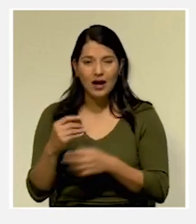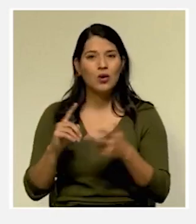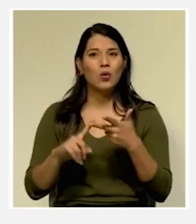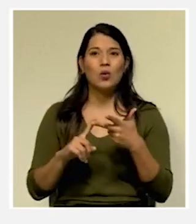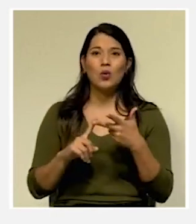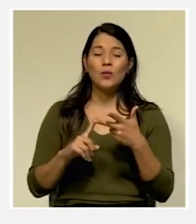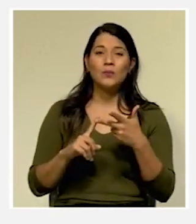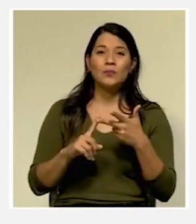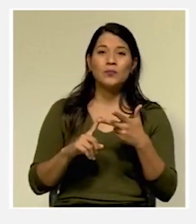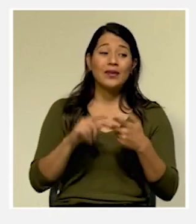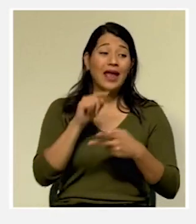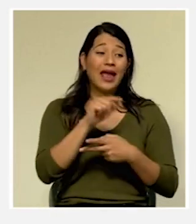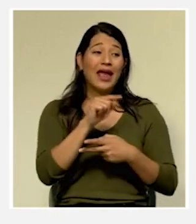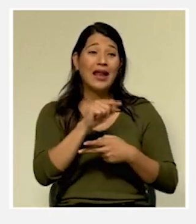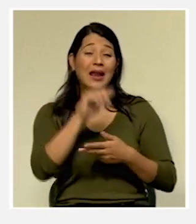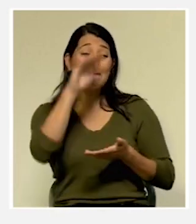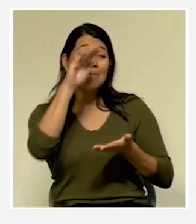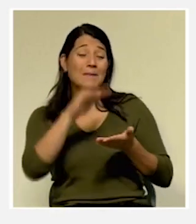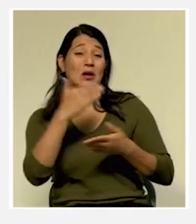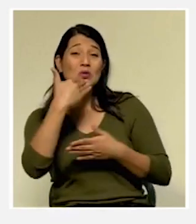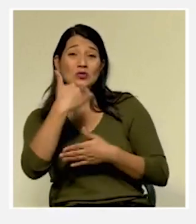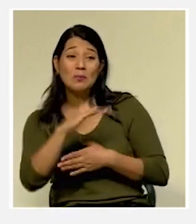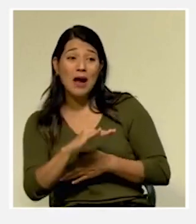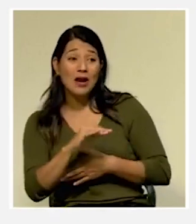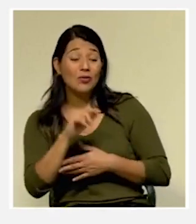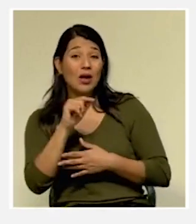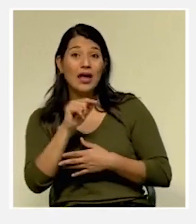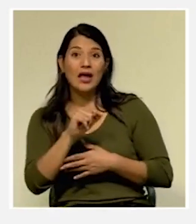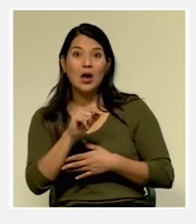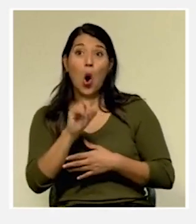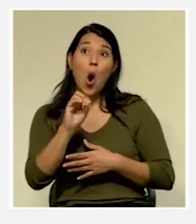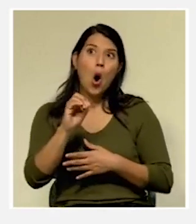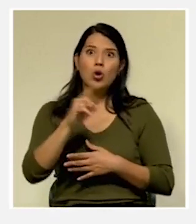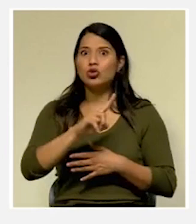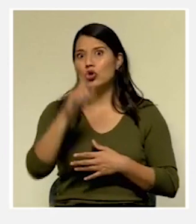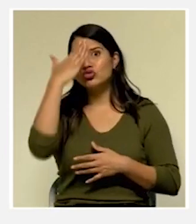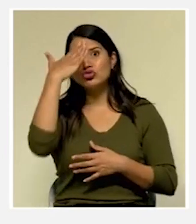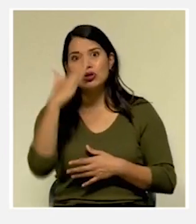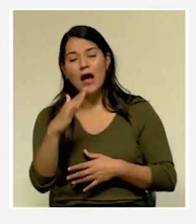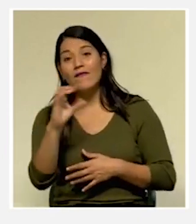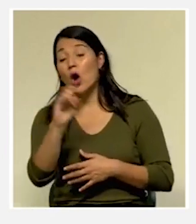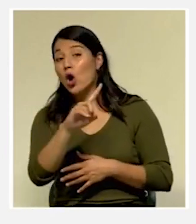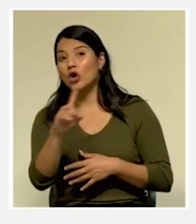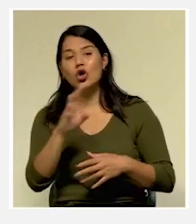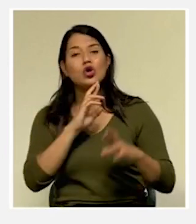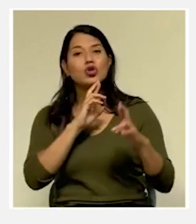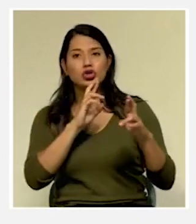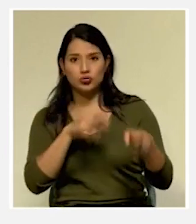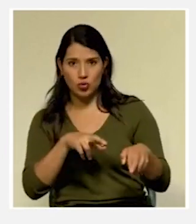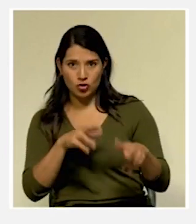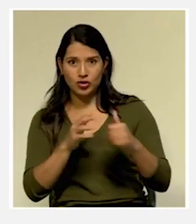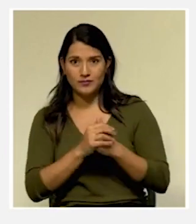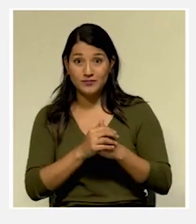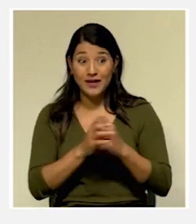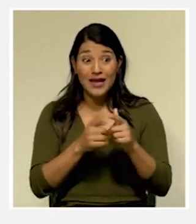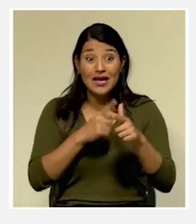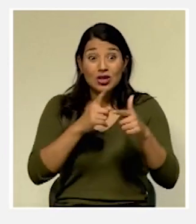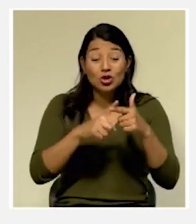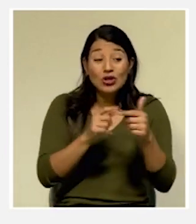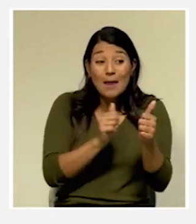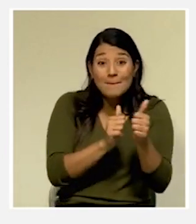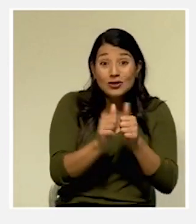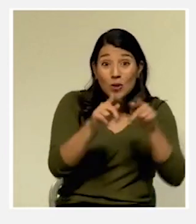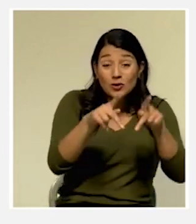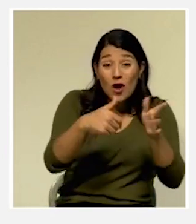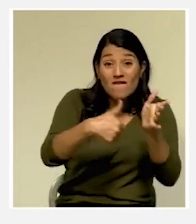o no responde, suman un 53%. La mayoría de quienes están con Rodrigo Chávez, y por eso hablaba de la dureza del voto, es porque